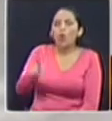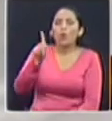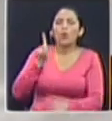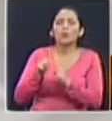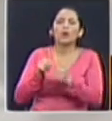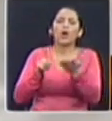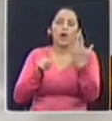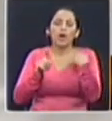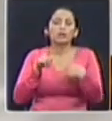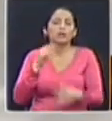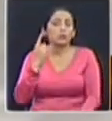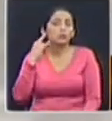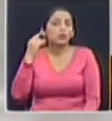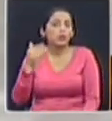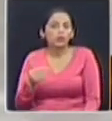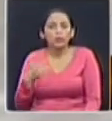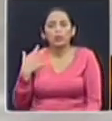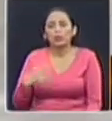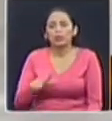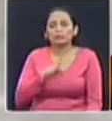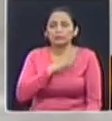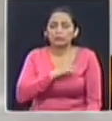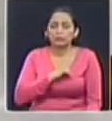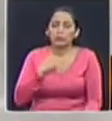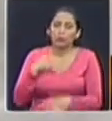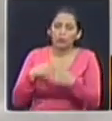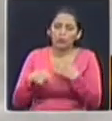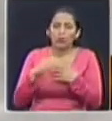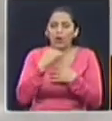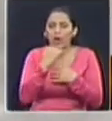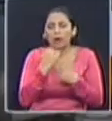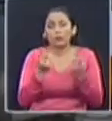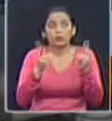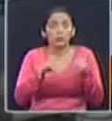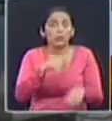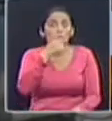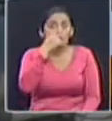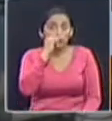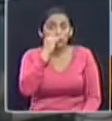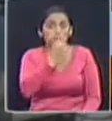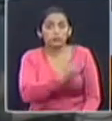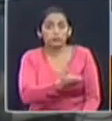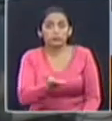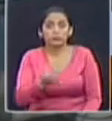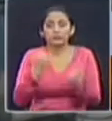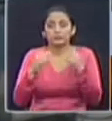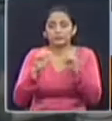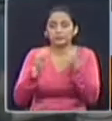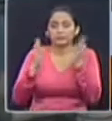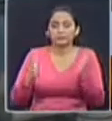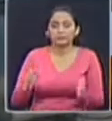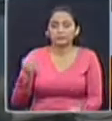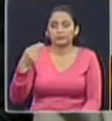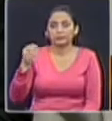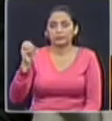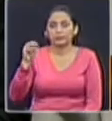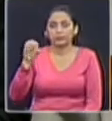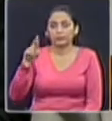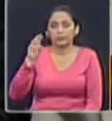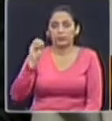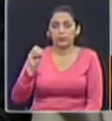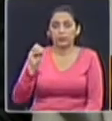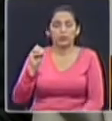adolescente. Problemática alarmante que también ha afectado a niños. Aquello llevó a que el asambleísta Homero Castañer junto a